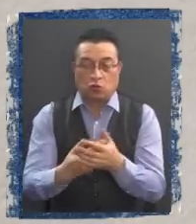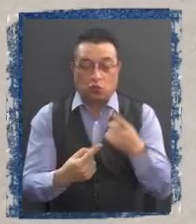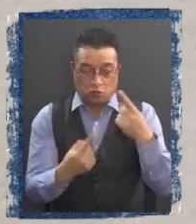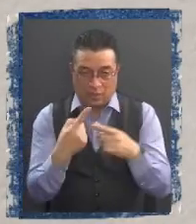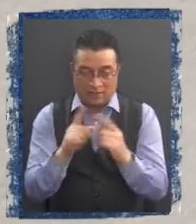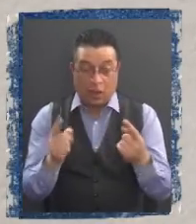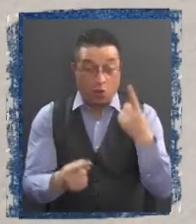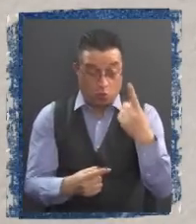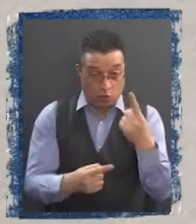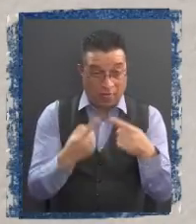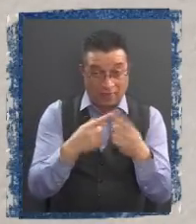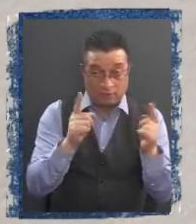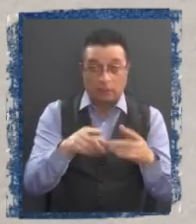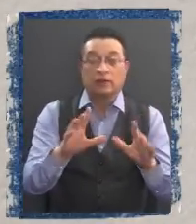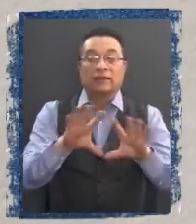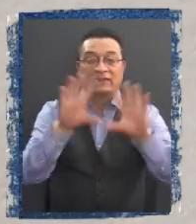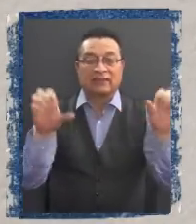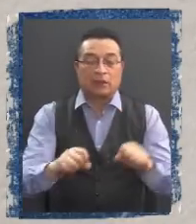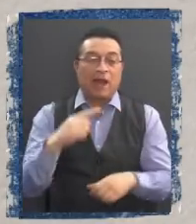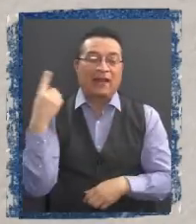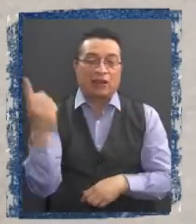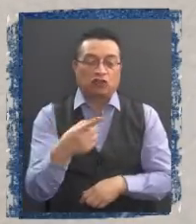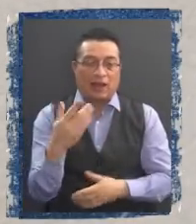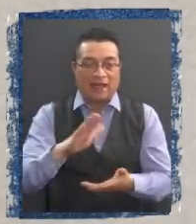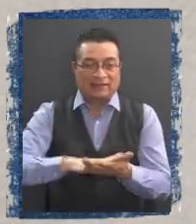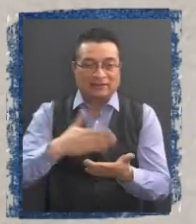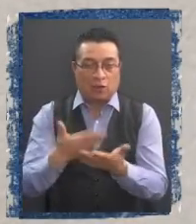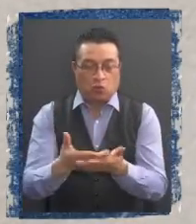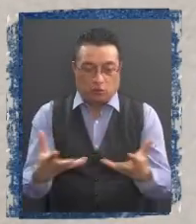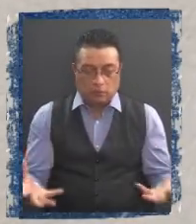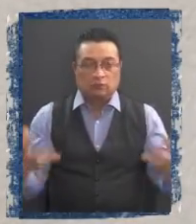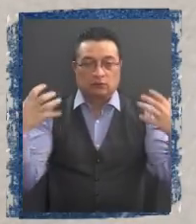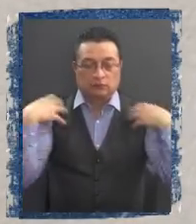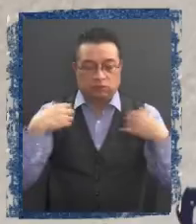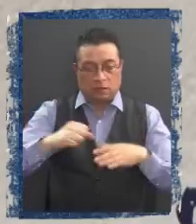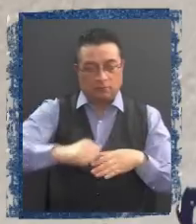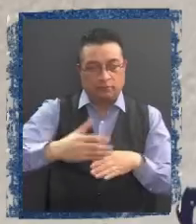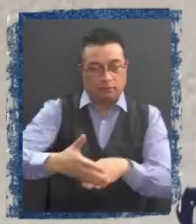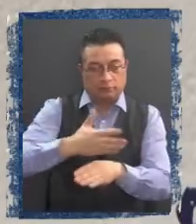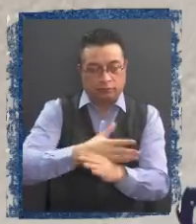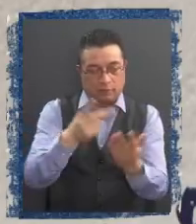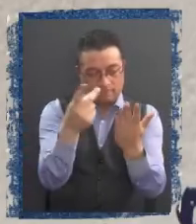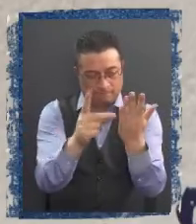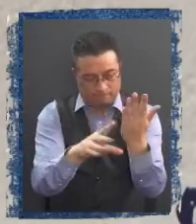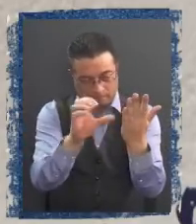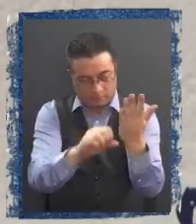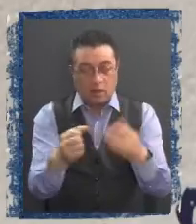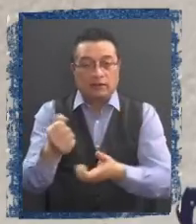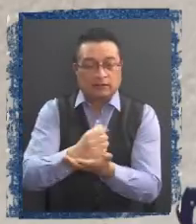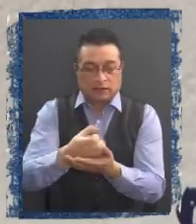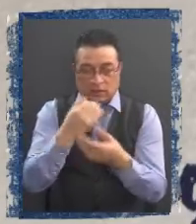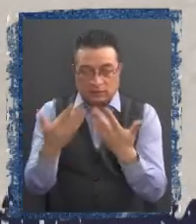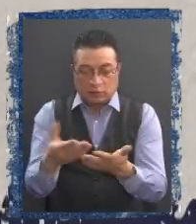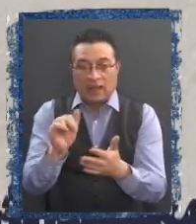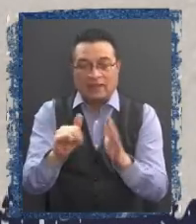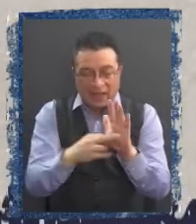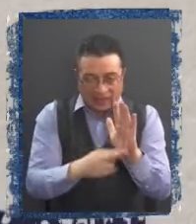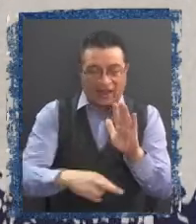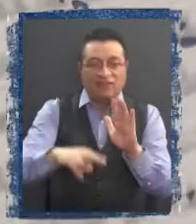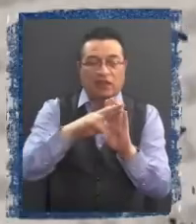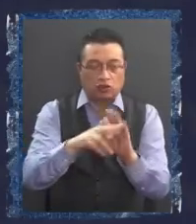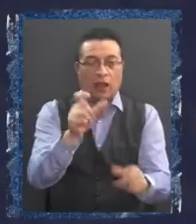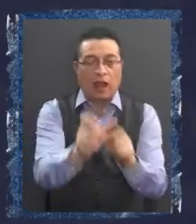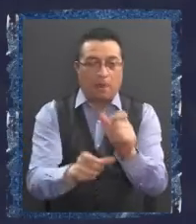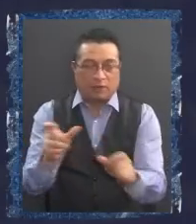la creación del Sistema Nacional de Salud, encargado de la prevención, el diagnóstico, el tratamiento y la rehabilitación de las